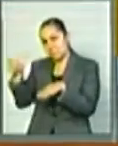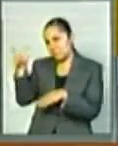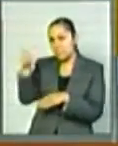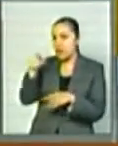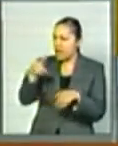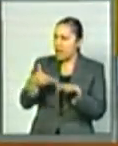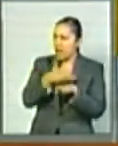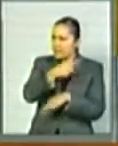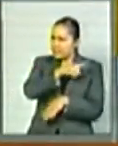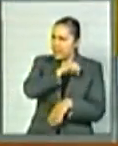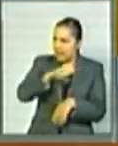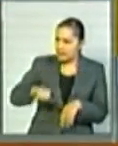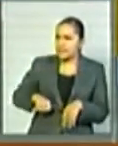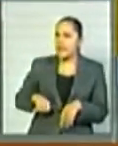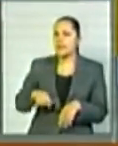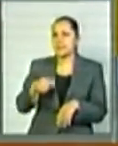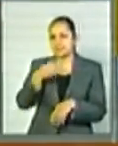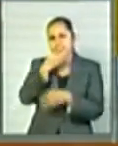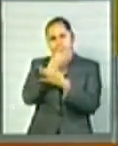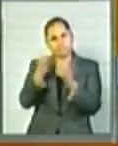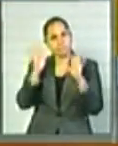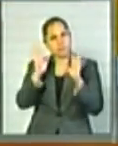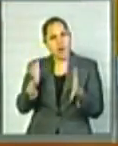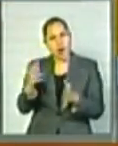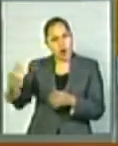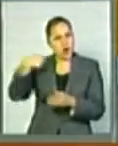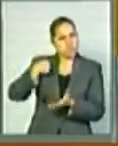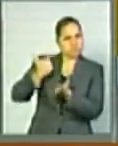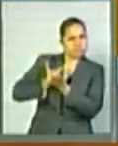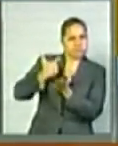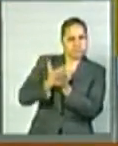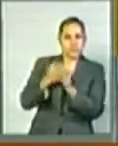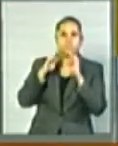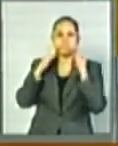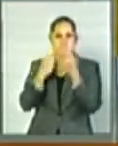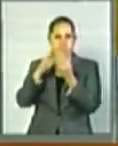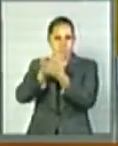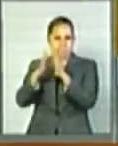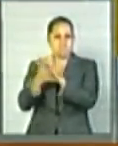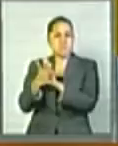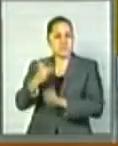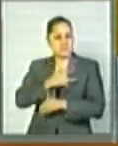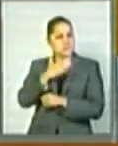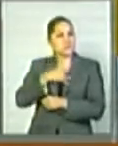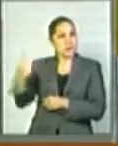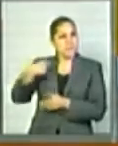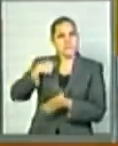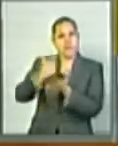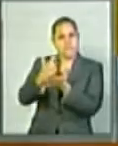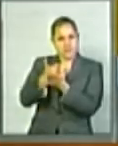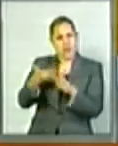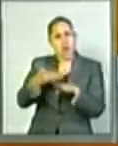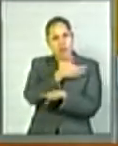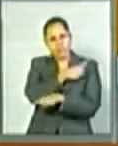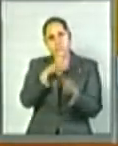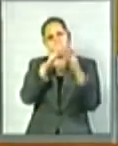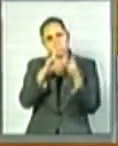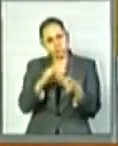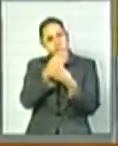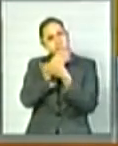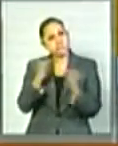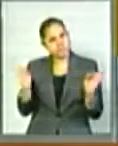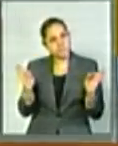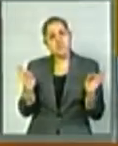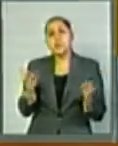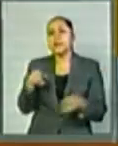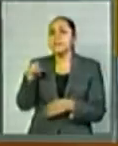había denunciado amenazas del crimen organizado que opera en la ciudad de Altamirano, uno de los principales puntos